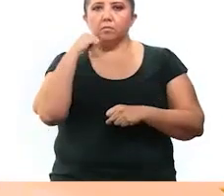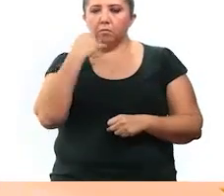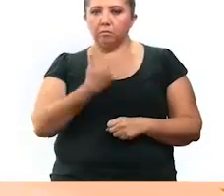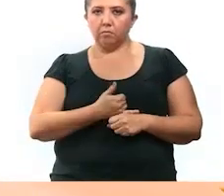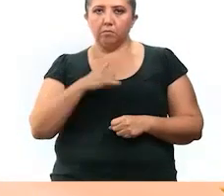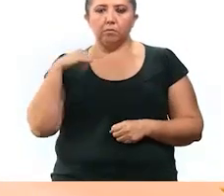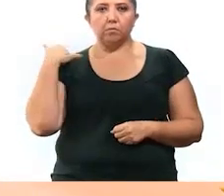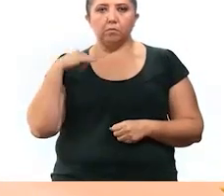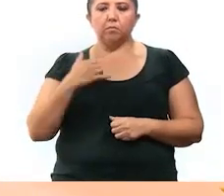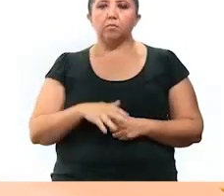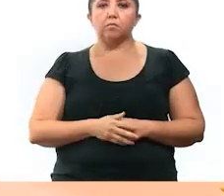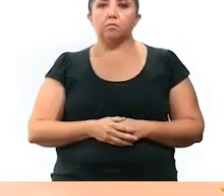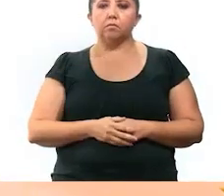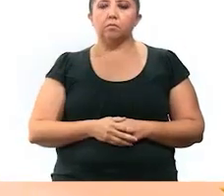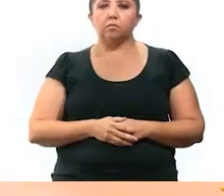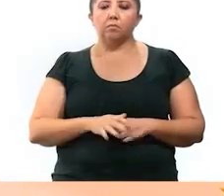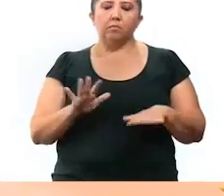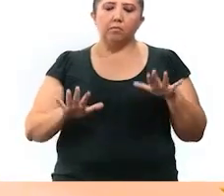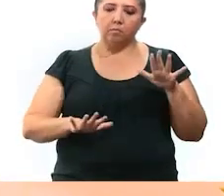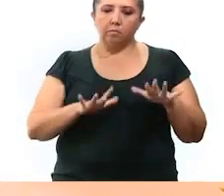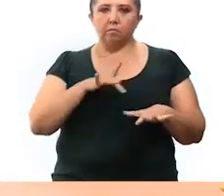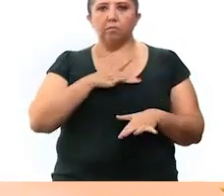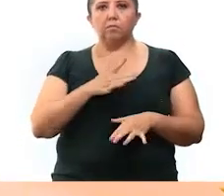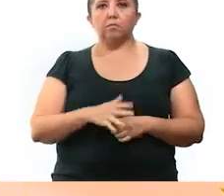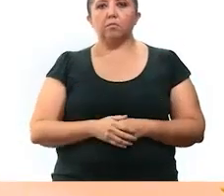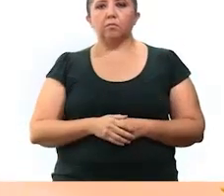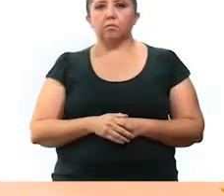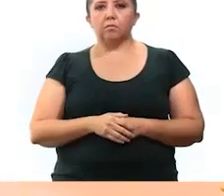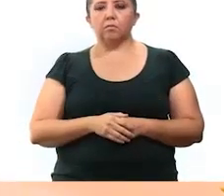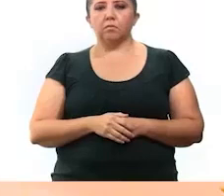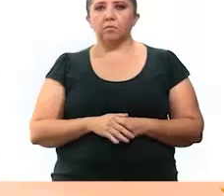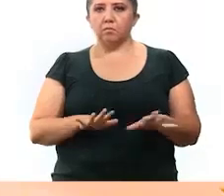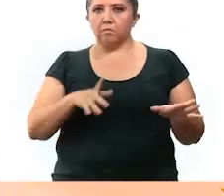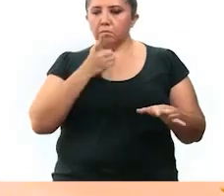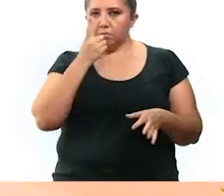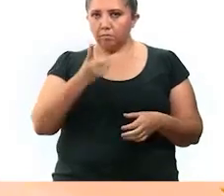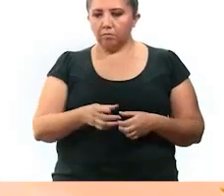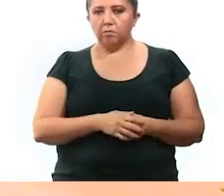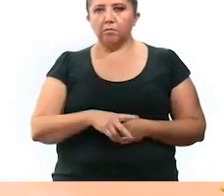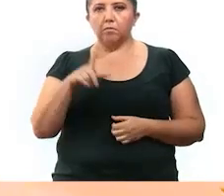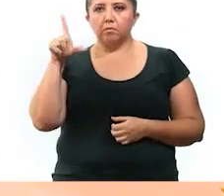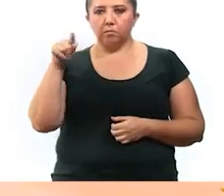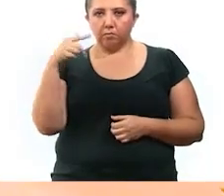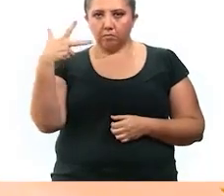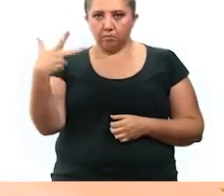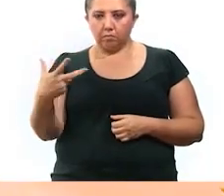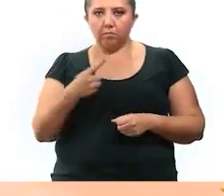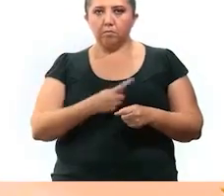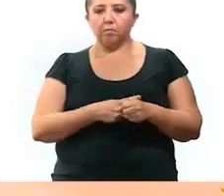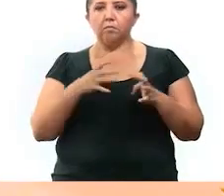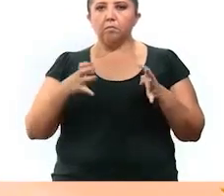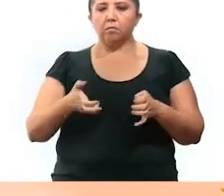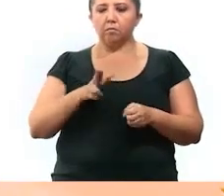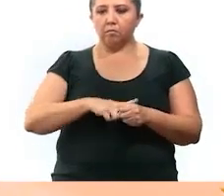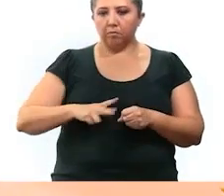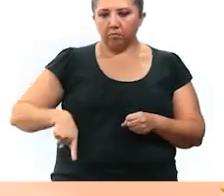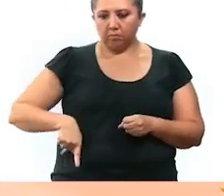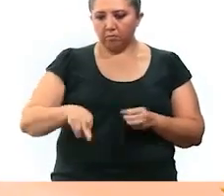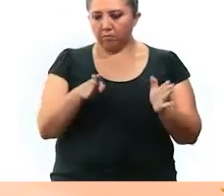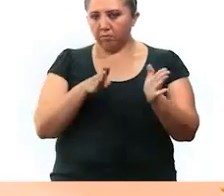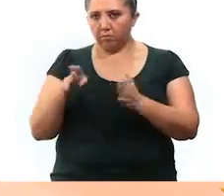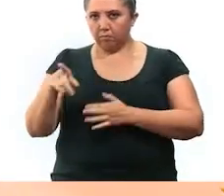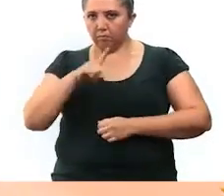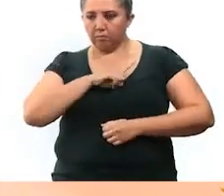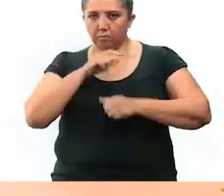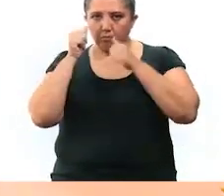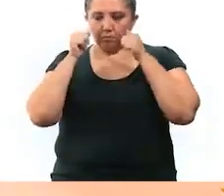de los servicios de salud de Yucatán. Presentan síntomas leves. Como ya se mencionó, 78 de los casos positivos están en hospitales